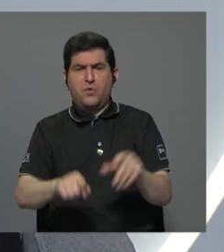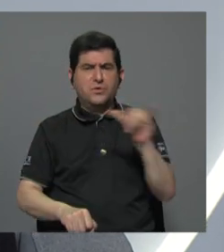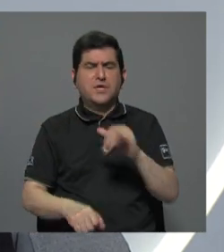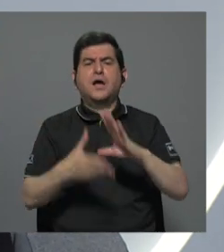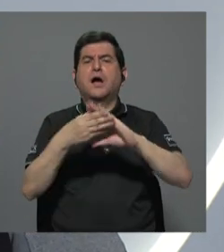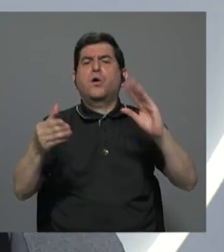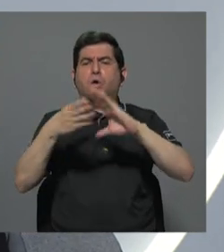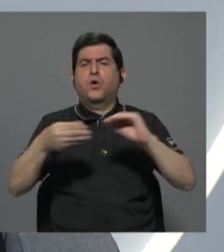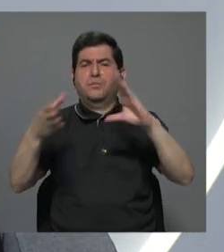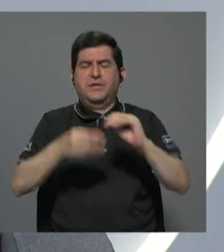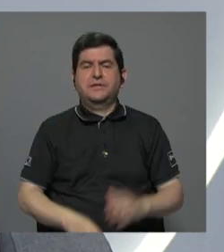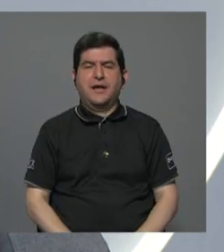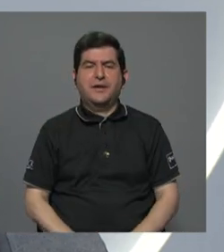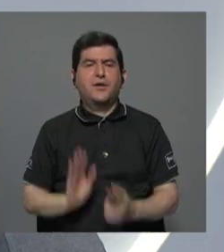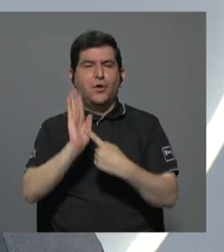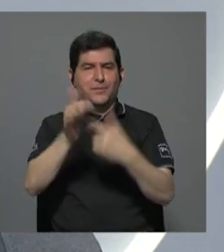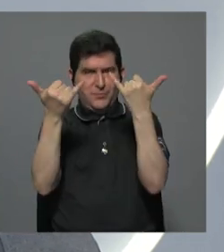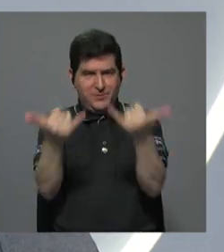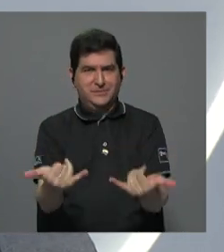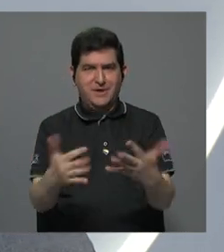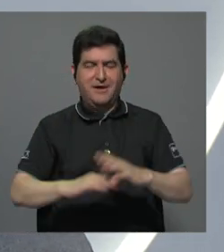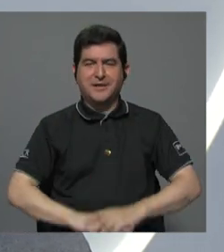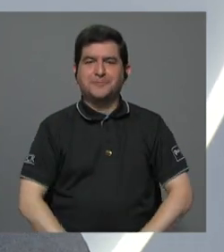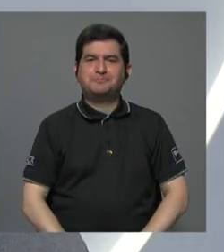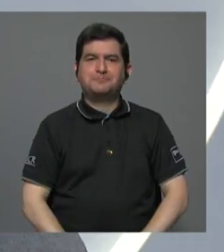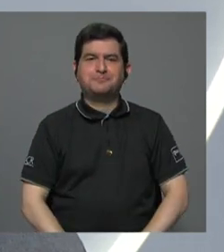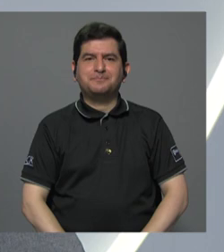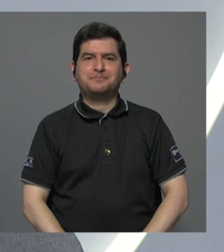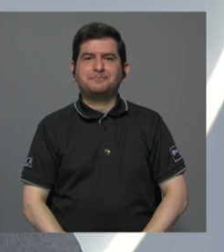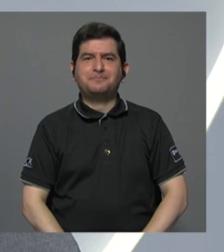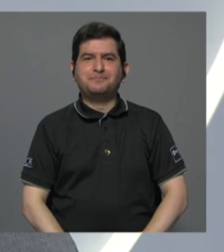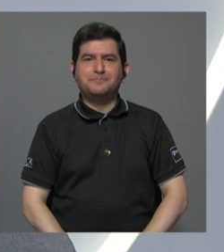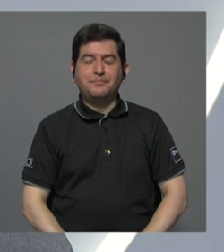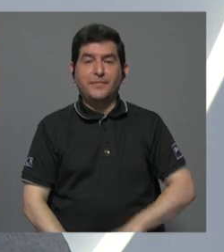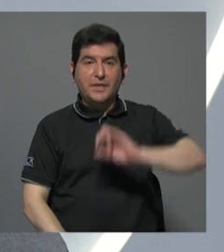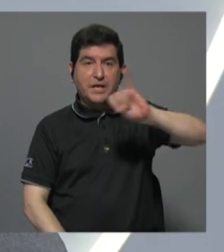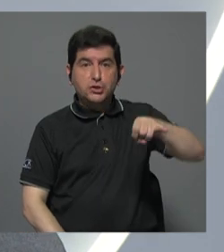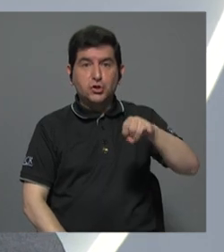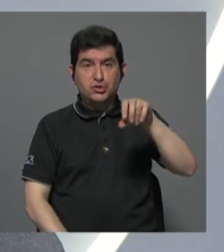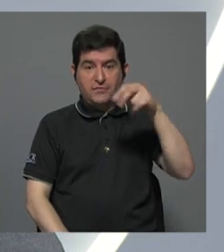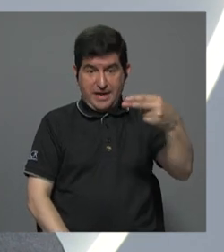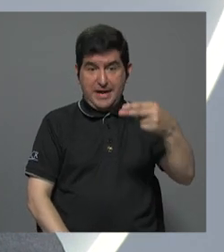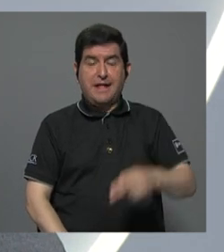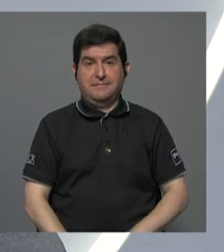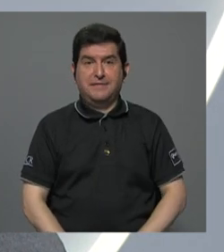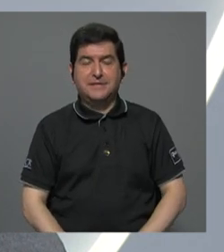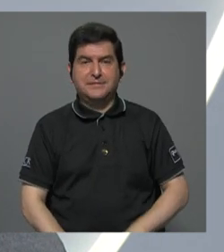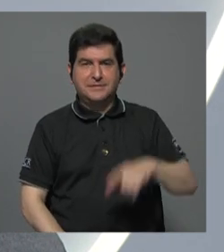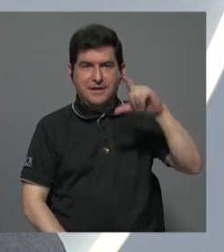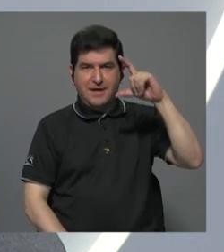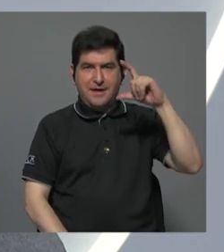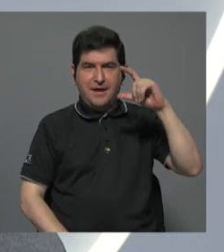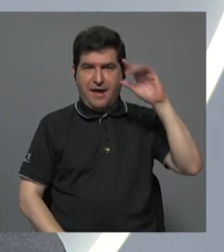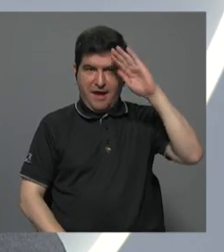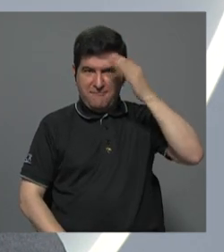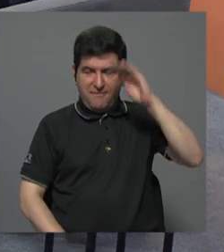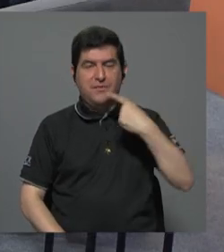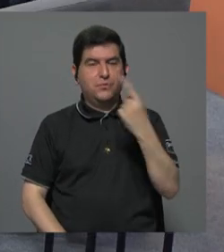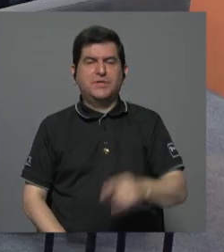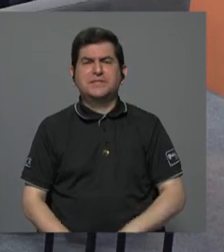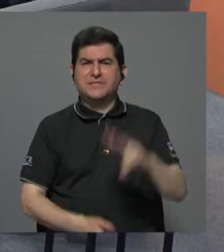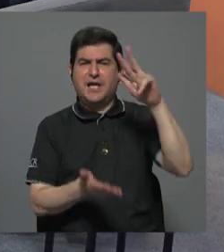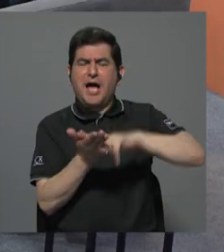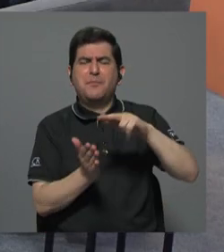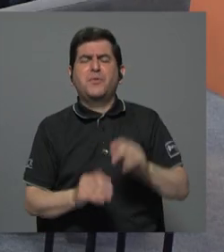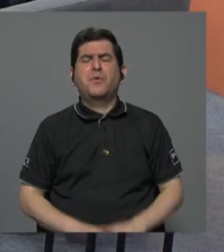comentarios así que los vamos a leer a continuación vamos a ver yo a través de facebook dice porque aprobaron